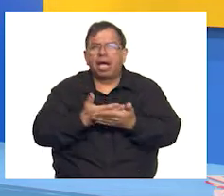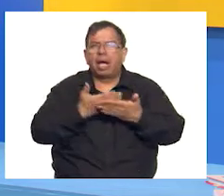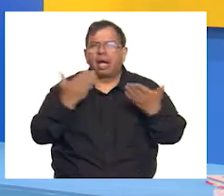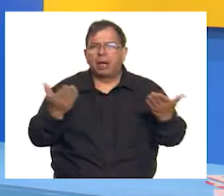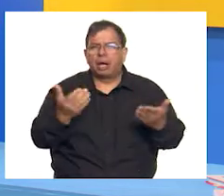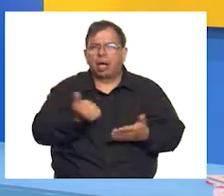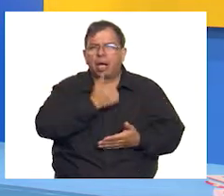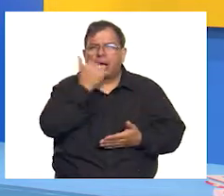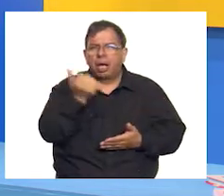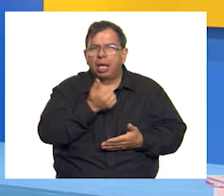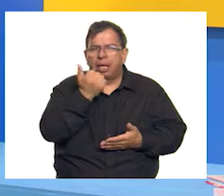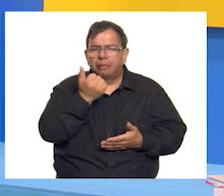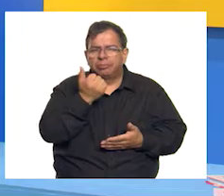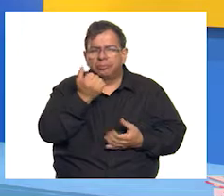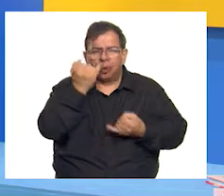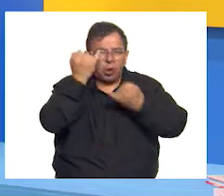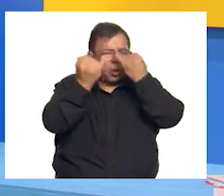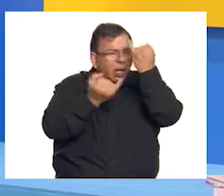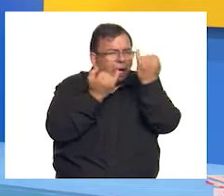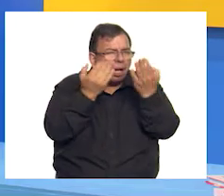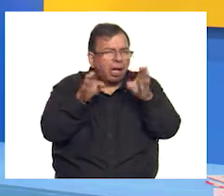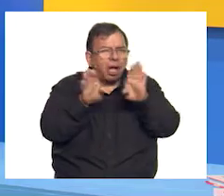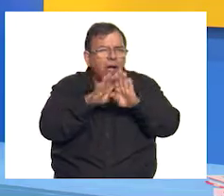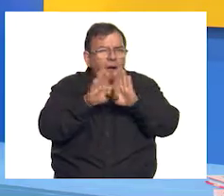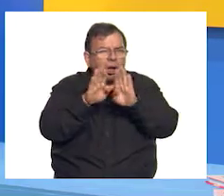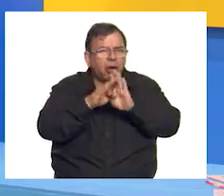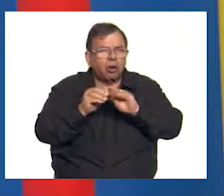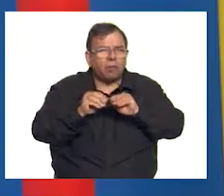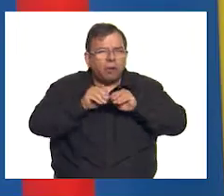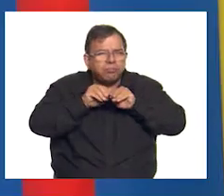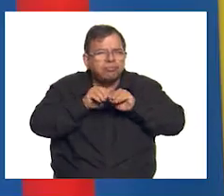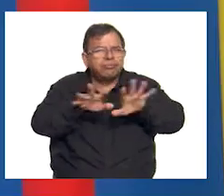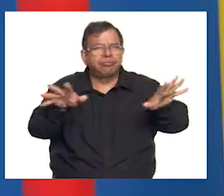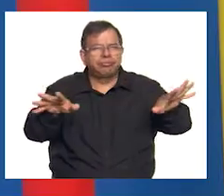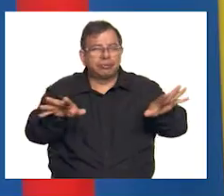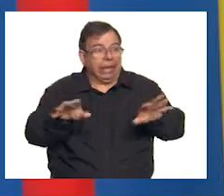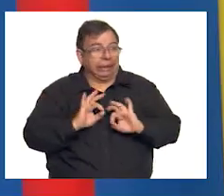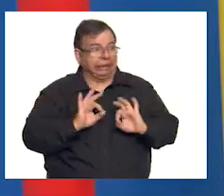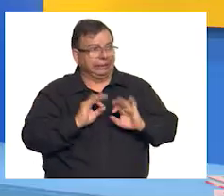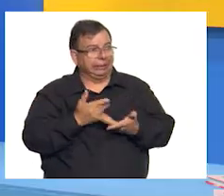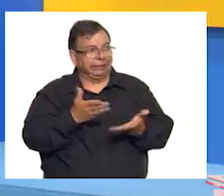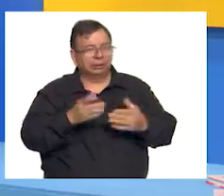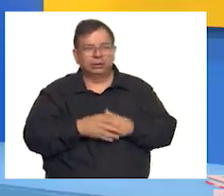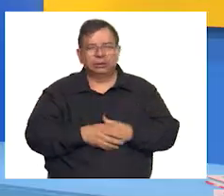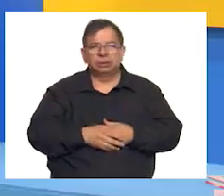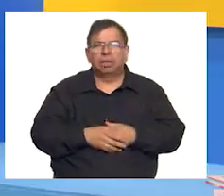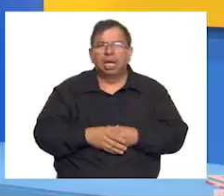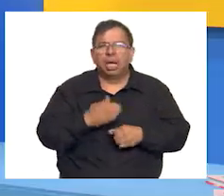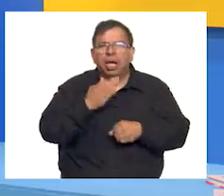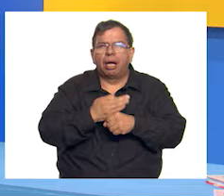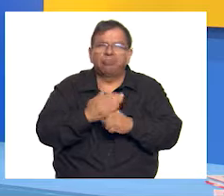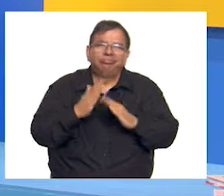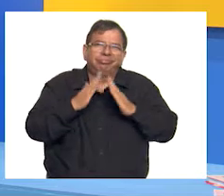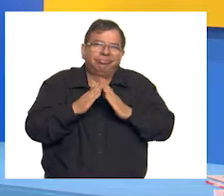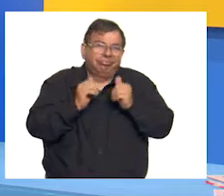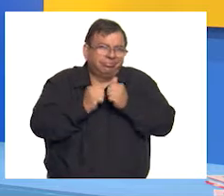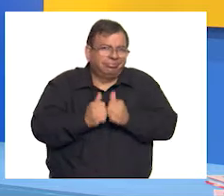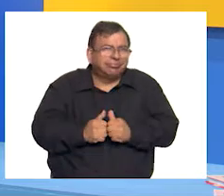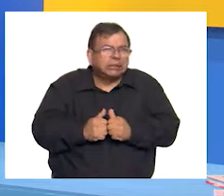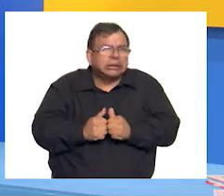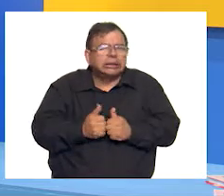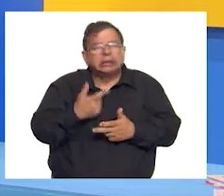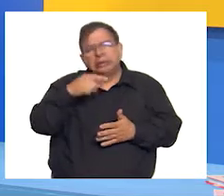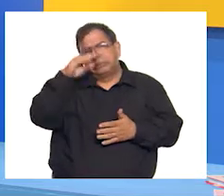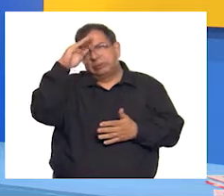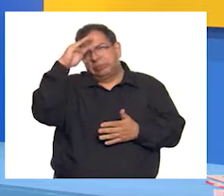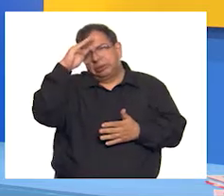los estudiantes algunas ideas sobre cómo difundirlo. Excelente, Gaby, sí. Como estamos en confinamiento, se me